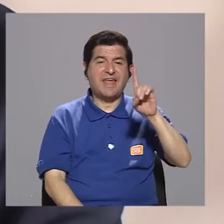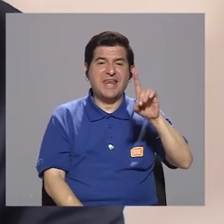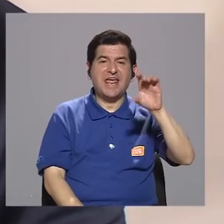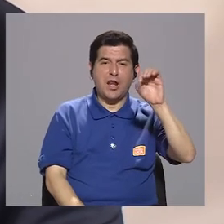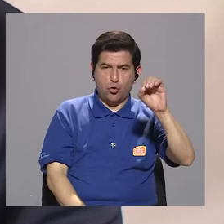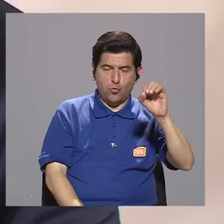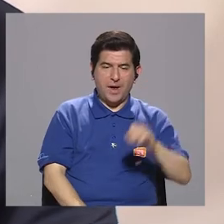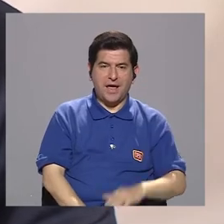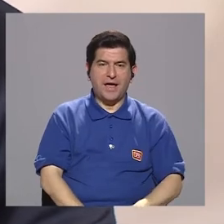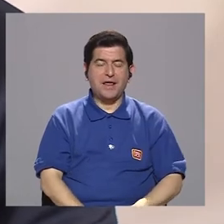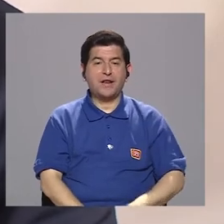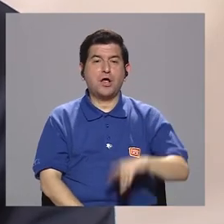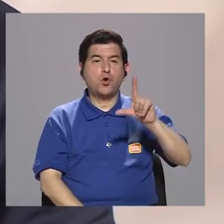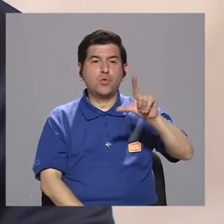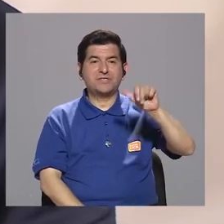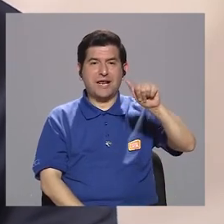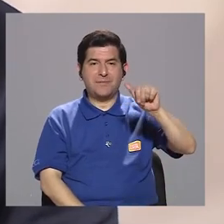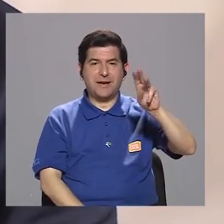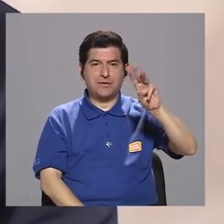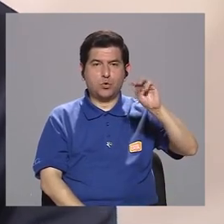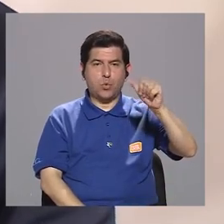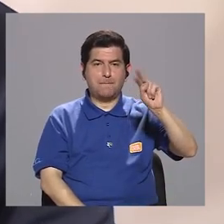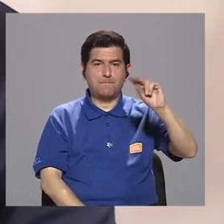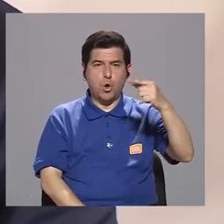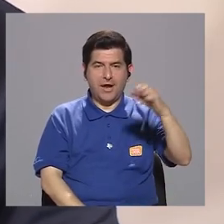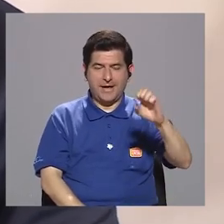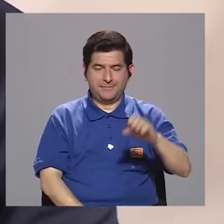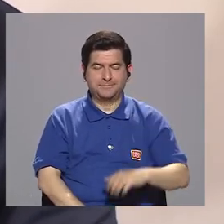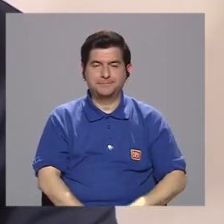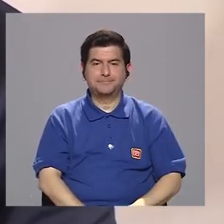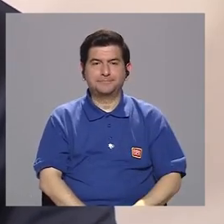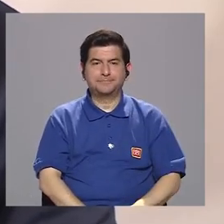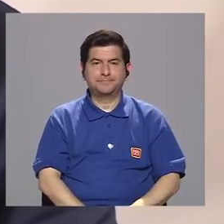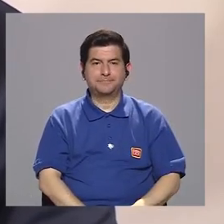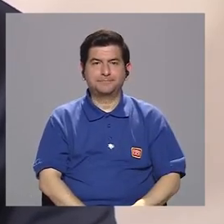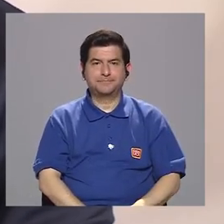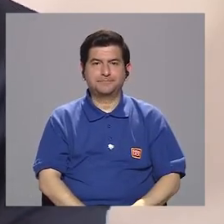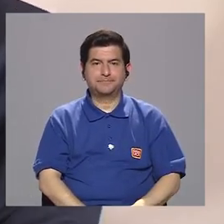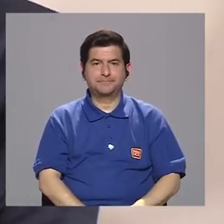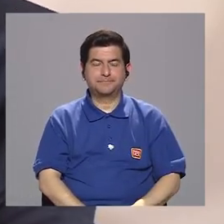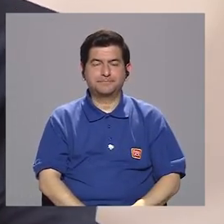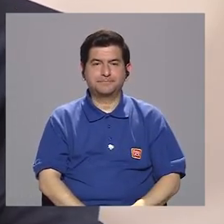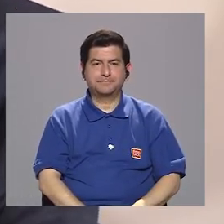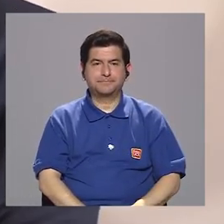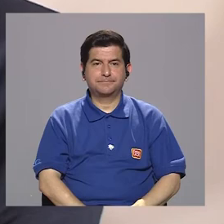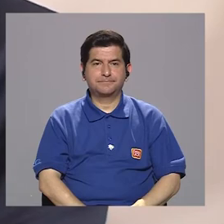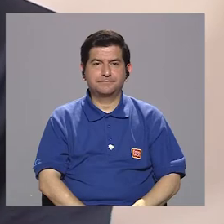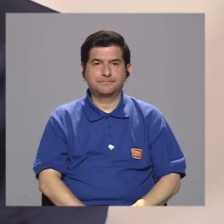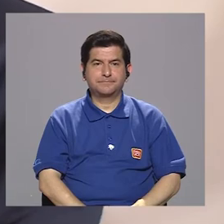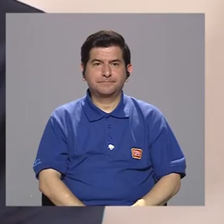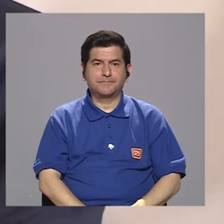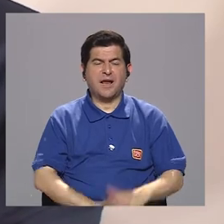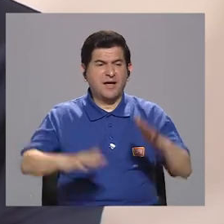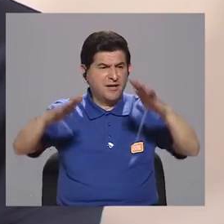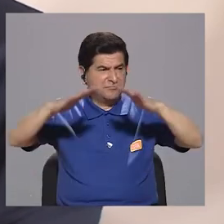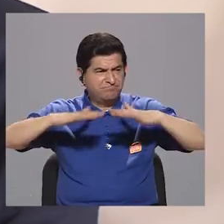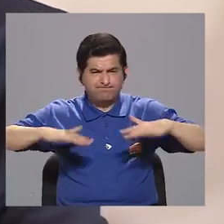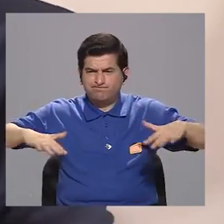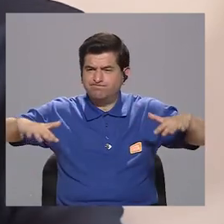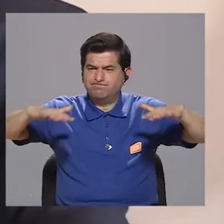Oduber, y como Luis Alberto Monge, por ejemplo, ¿verdad? Y como se llama, y hubo un